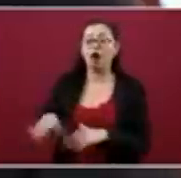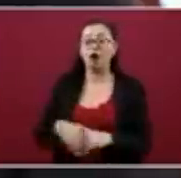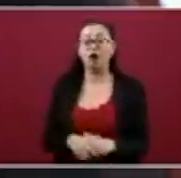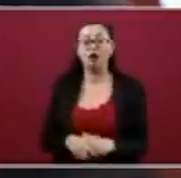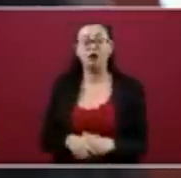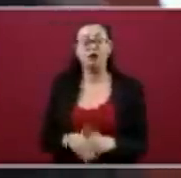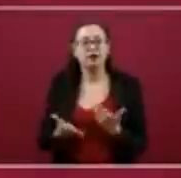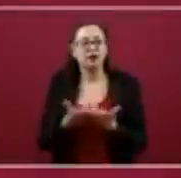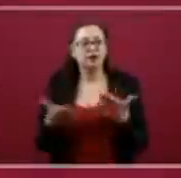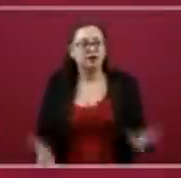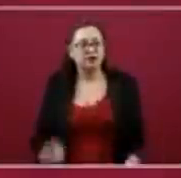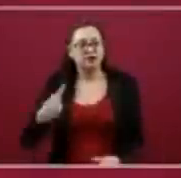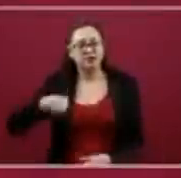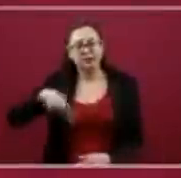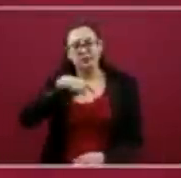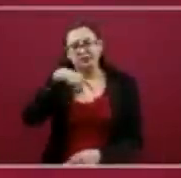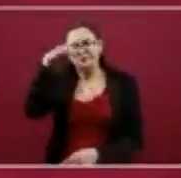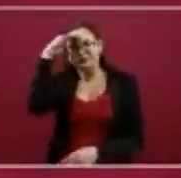porque